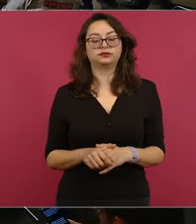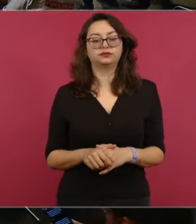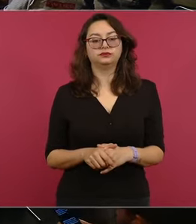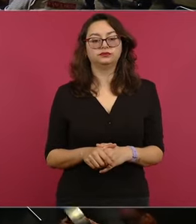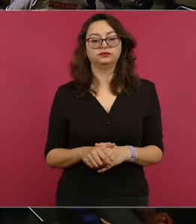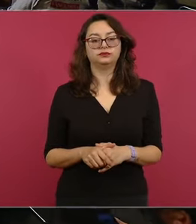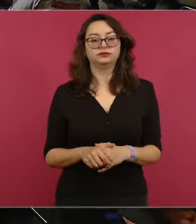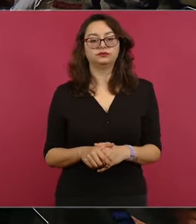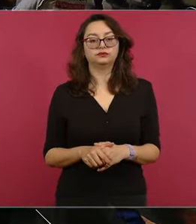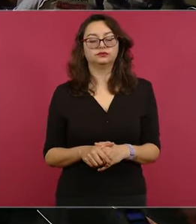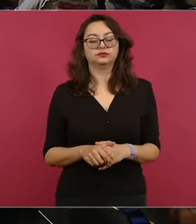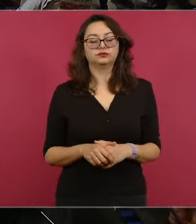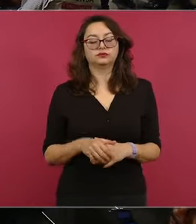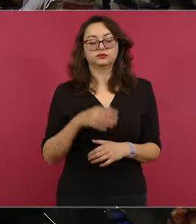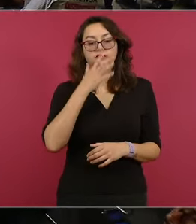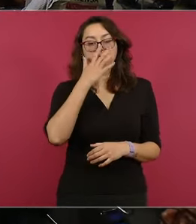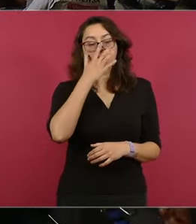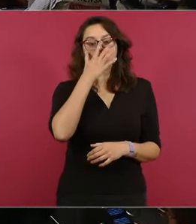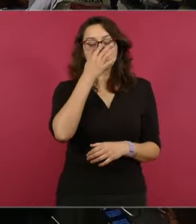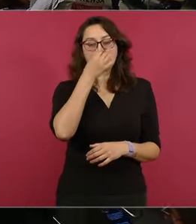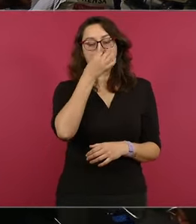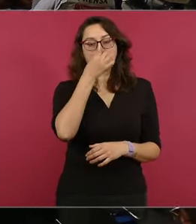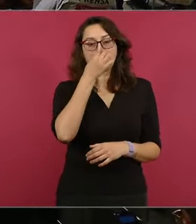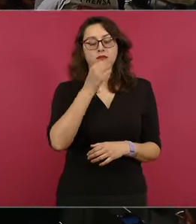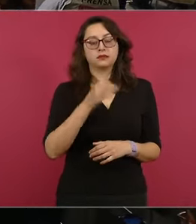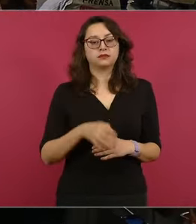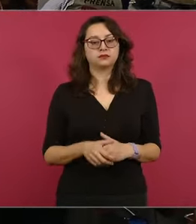Ah, sí, la puntita.